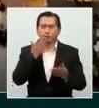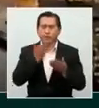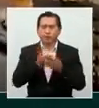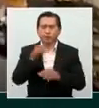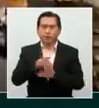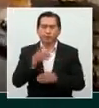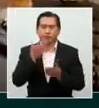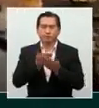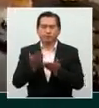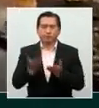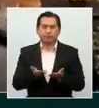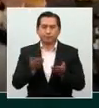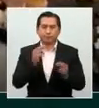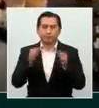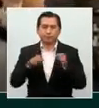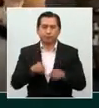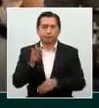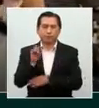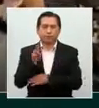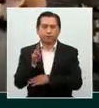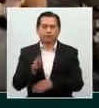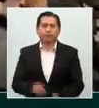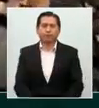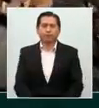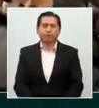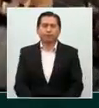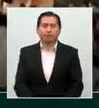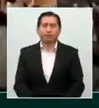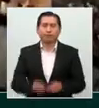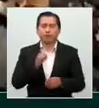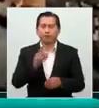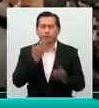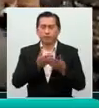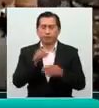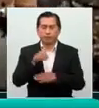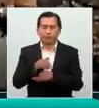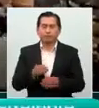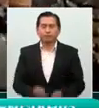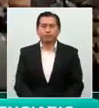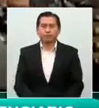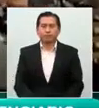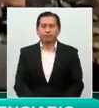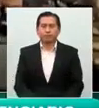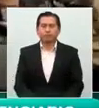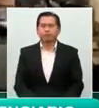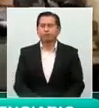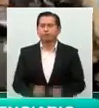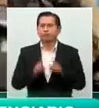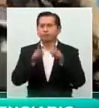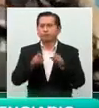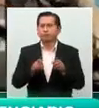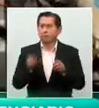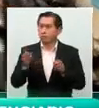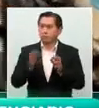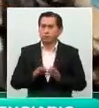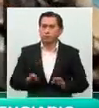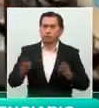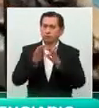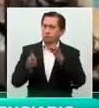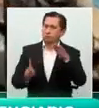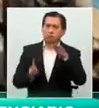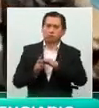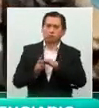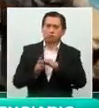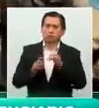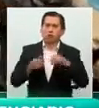Bienvenido a BTV Noticias, tercera edición. ¿Cómo está? Muy buenas noches. Buenas noches, queremos hablar de este tema tan destacado, por supuesto. ¿Cuál es